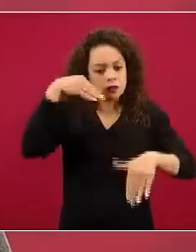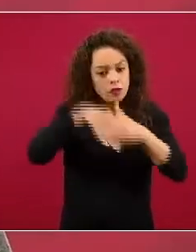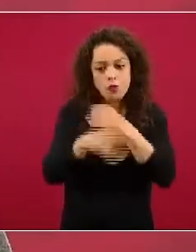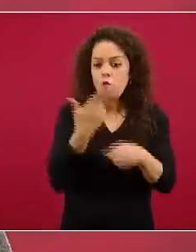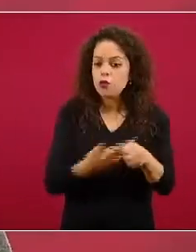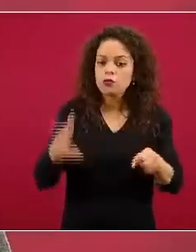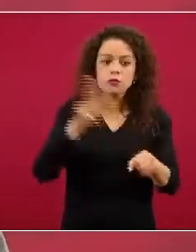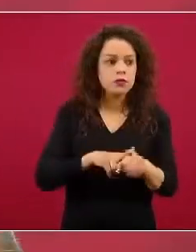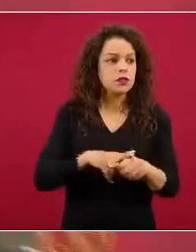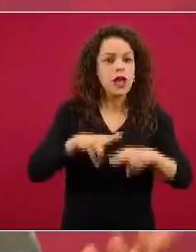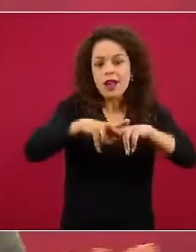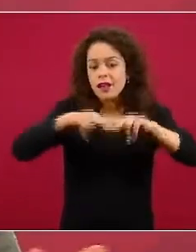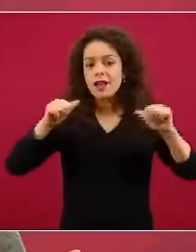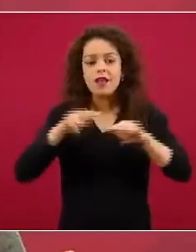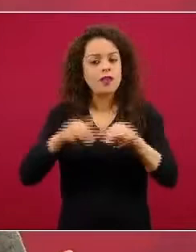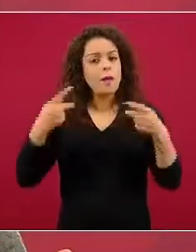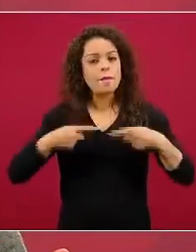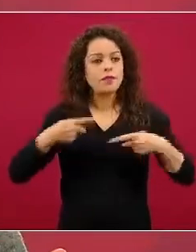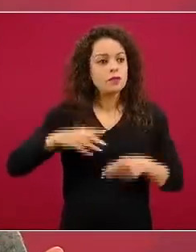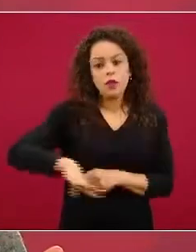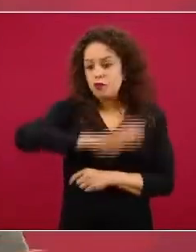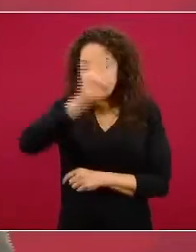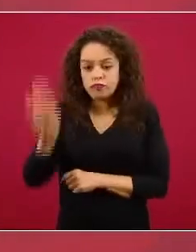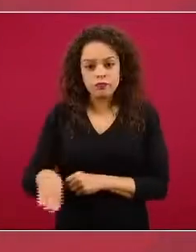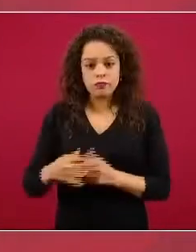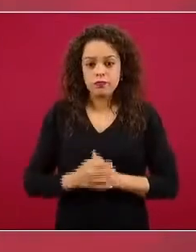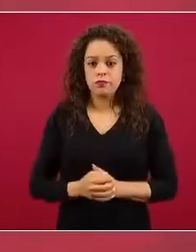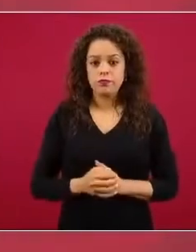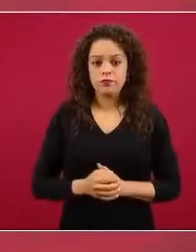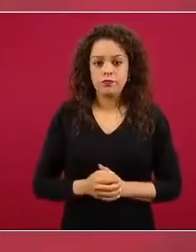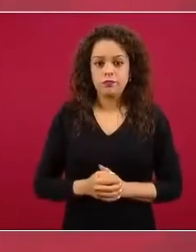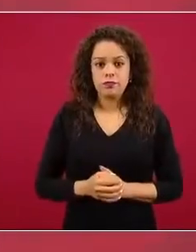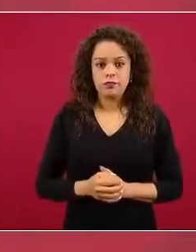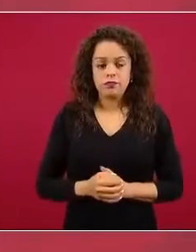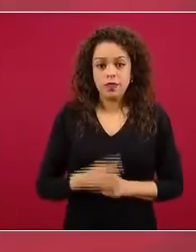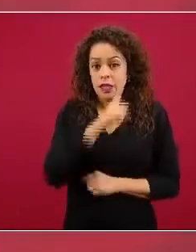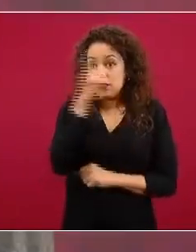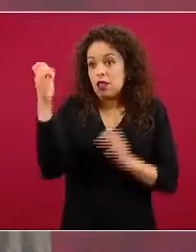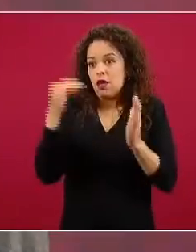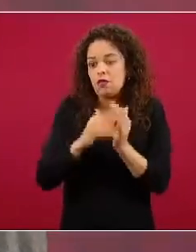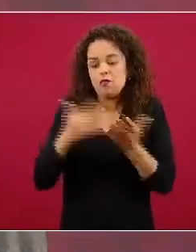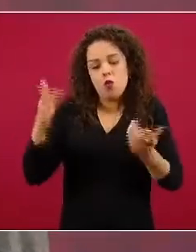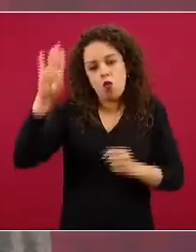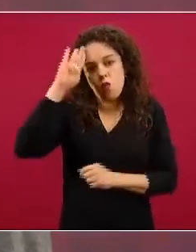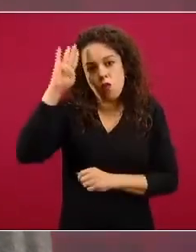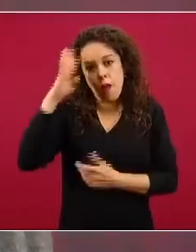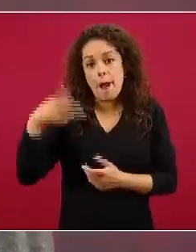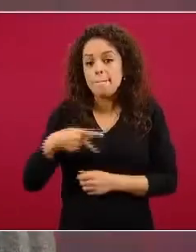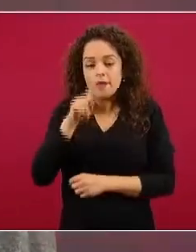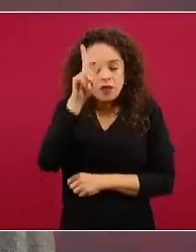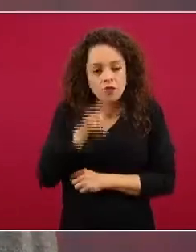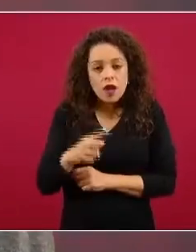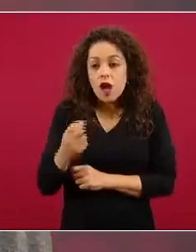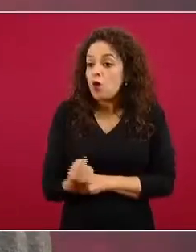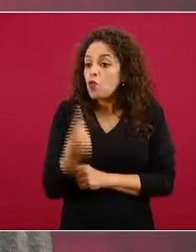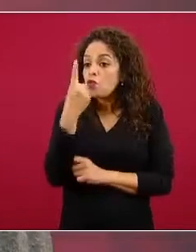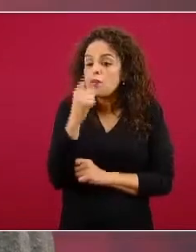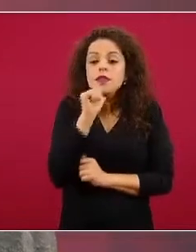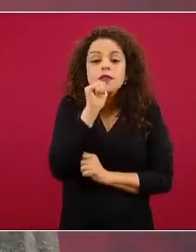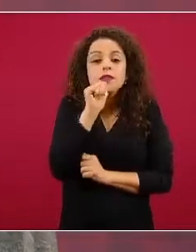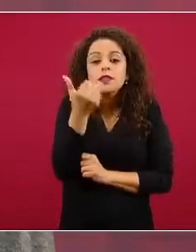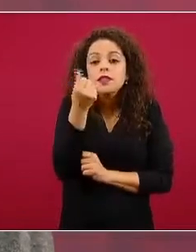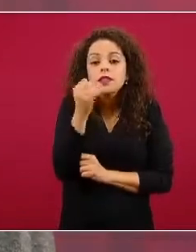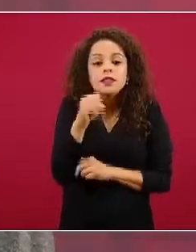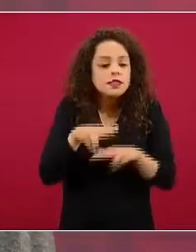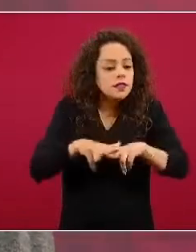No se diga 100,000, pero definitivamente ni una. Eso es lo que aspiramos todos, en el fondo de